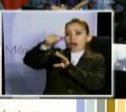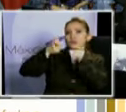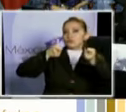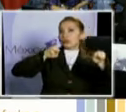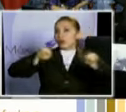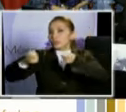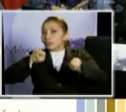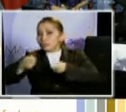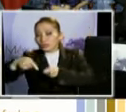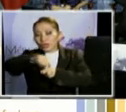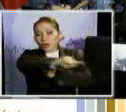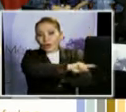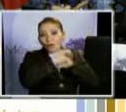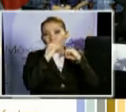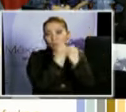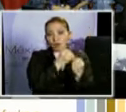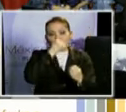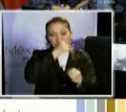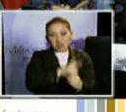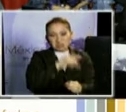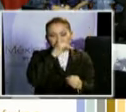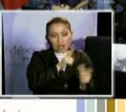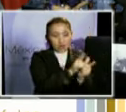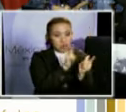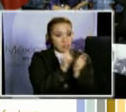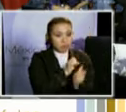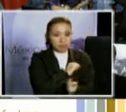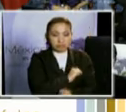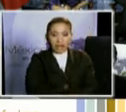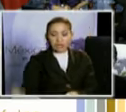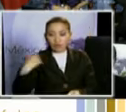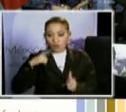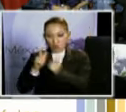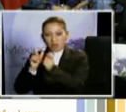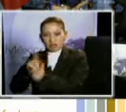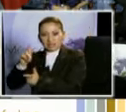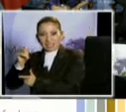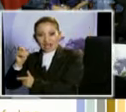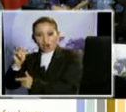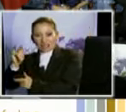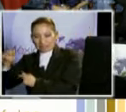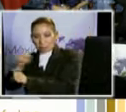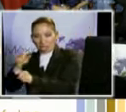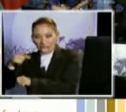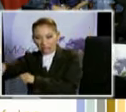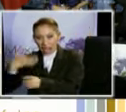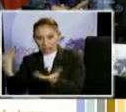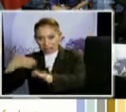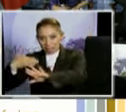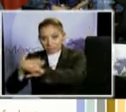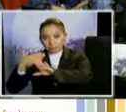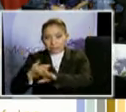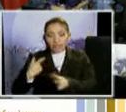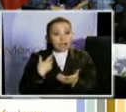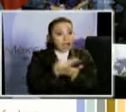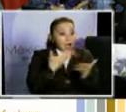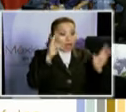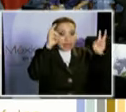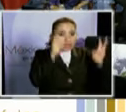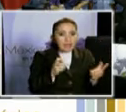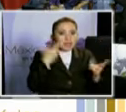control de organizaciones altamente violentas, en algunos casos estamos hablando hasta grupos terroristas, y dos, el tema qué hacemos con